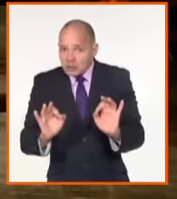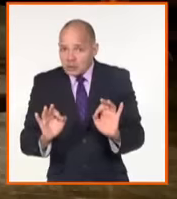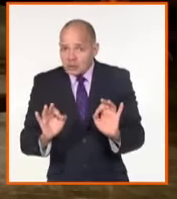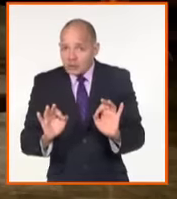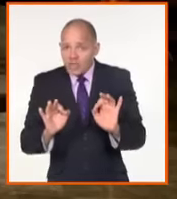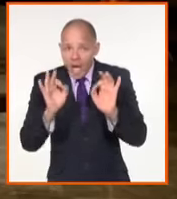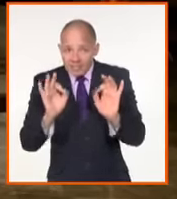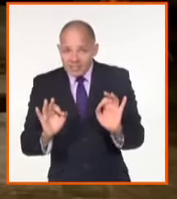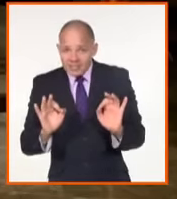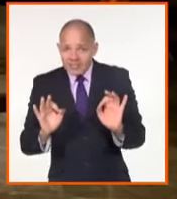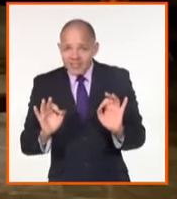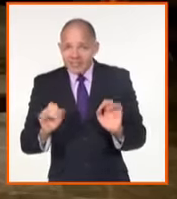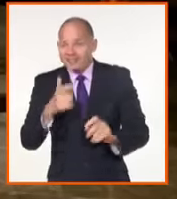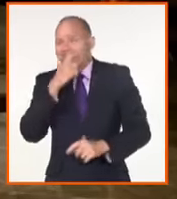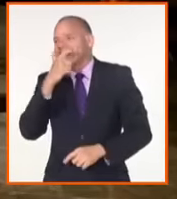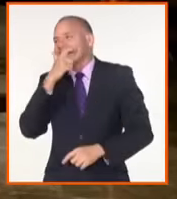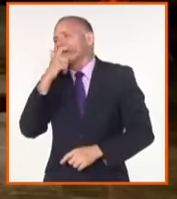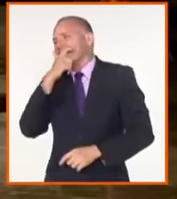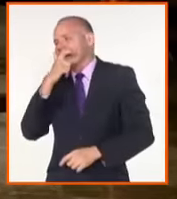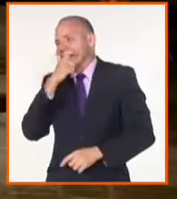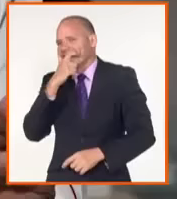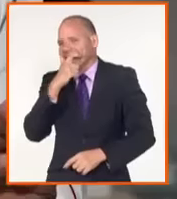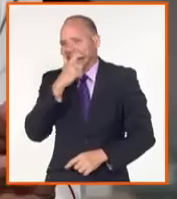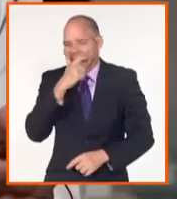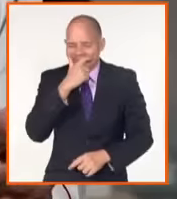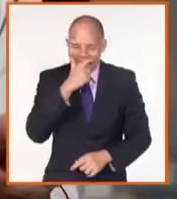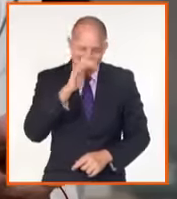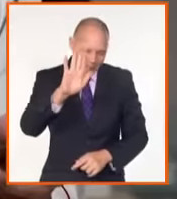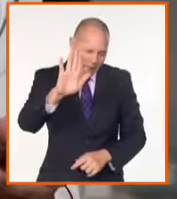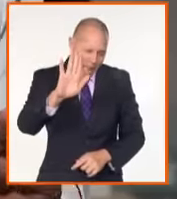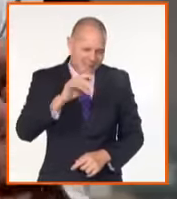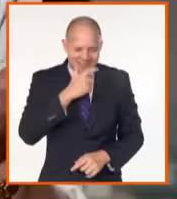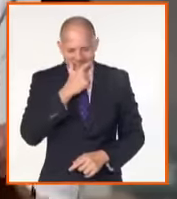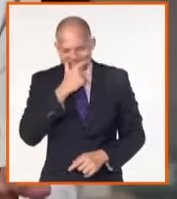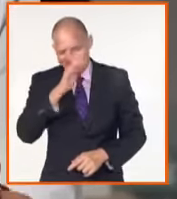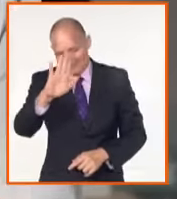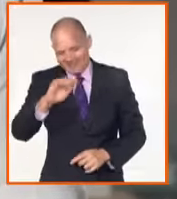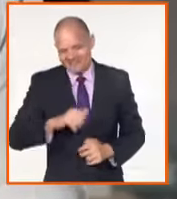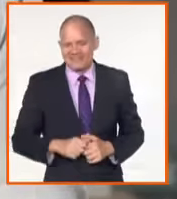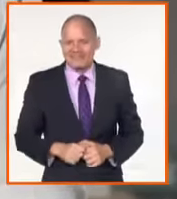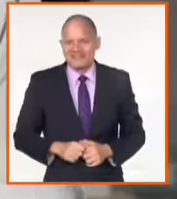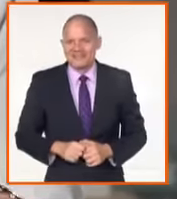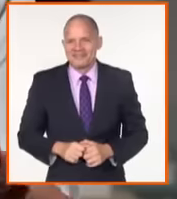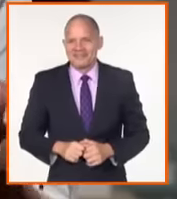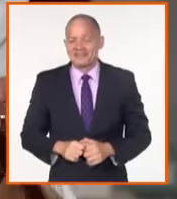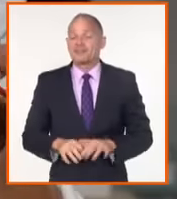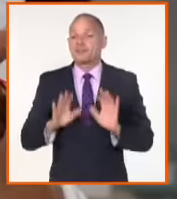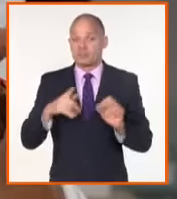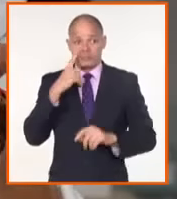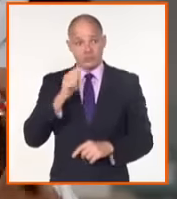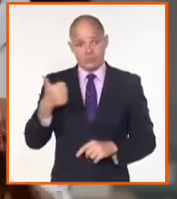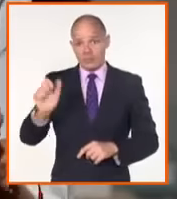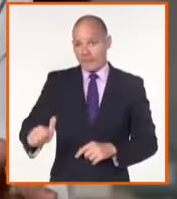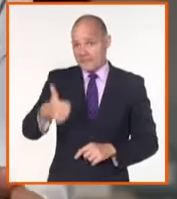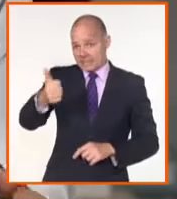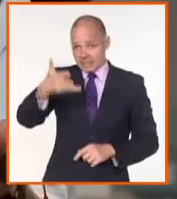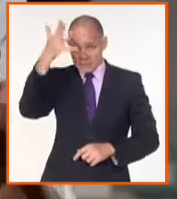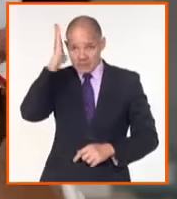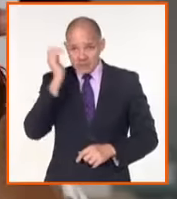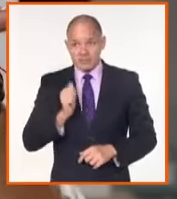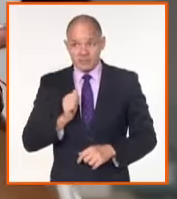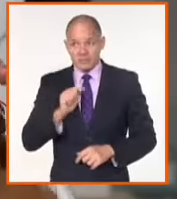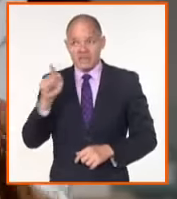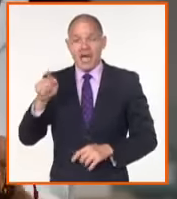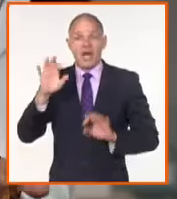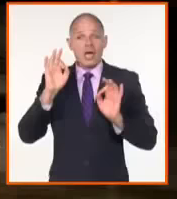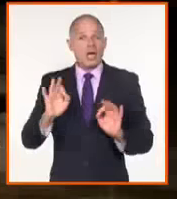oficial. Bueno, quién sabe si de ahí sale el nombre. El presidente, primer secretario del Partido Comunista de